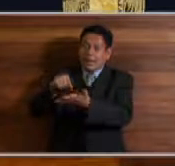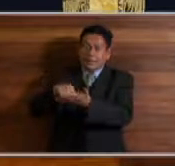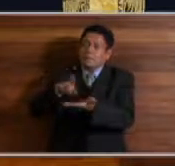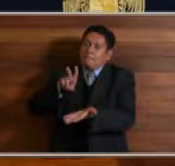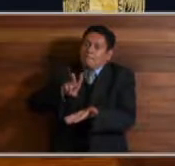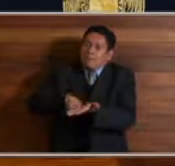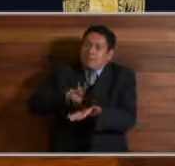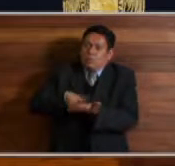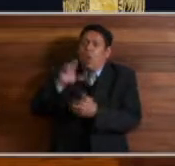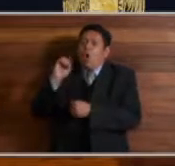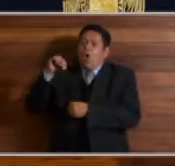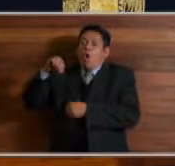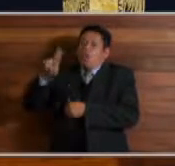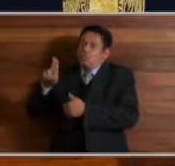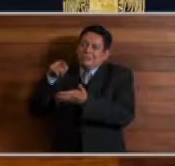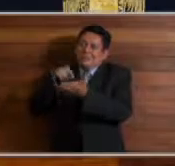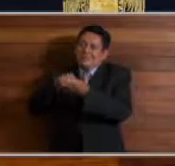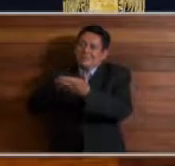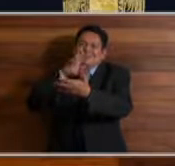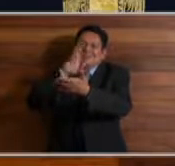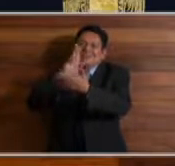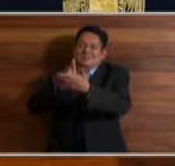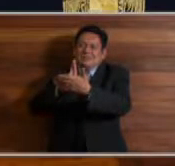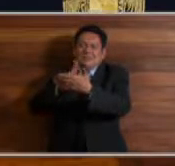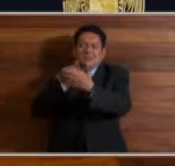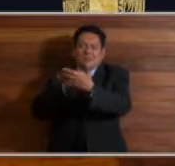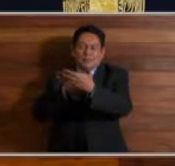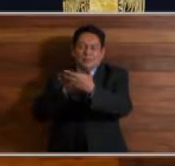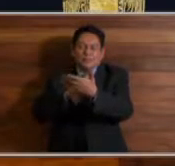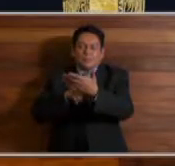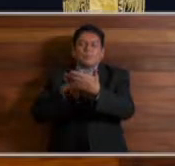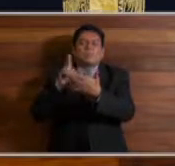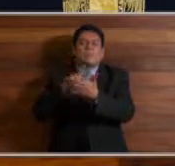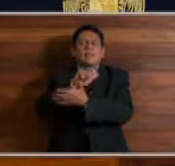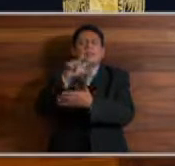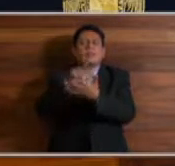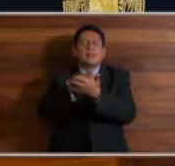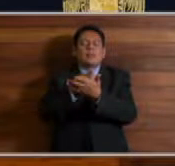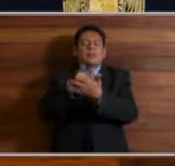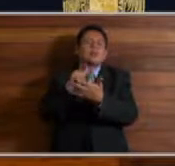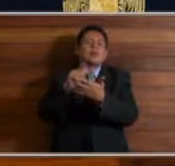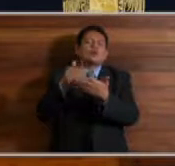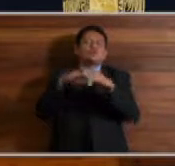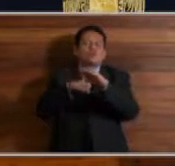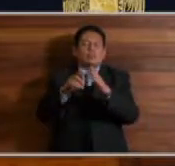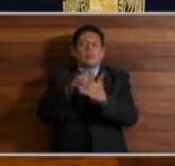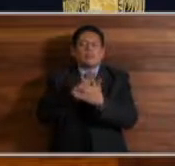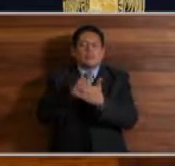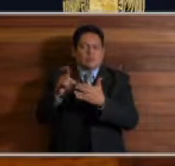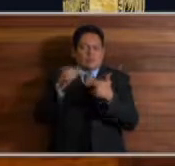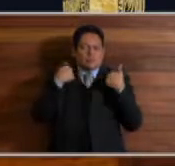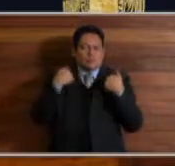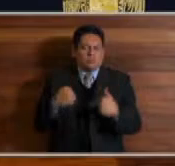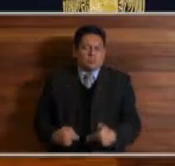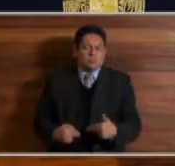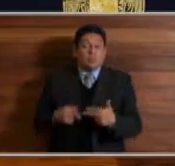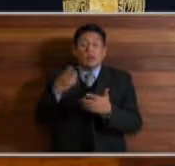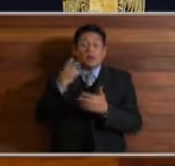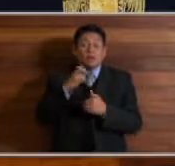nosotros, es la Declaración Universal de los Derechos Humanos, es un acto